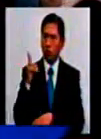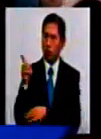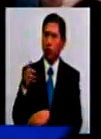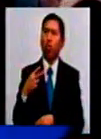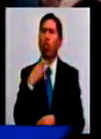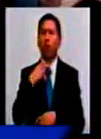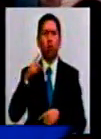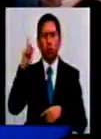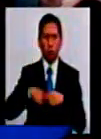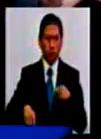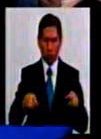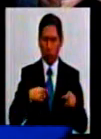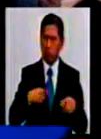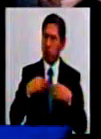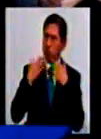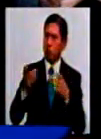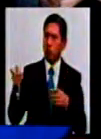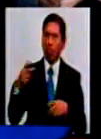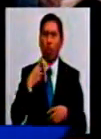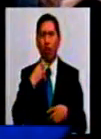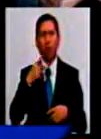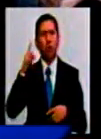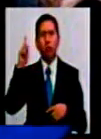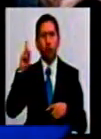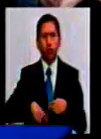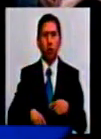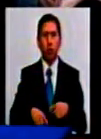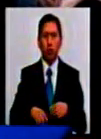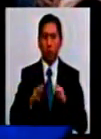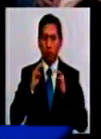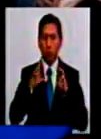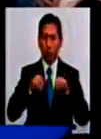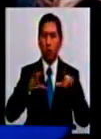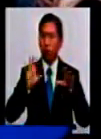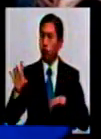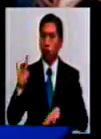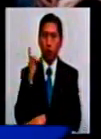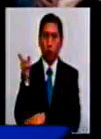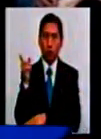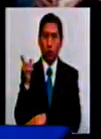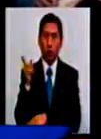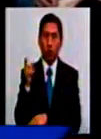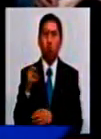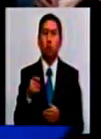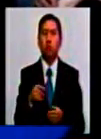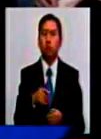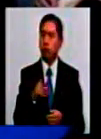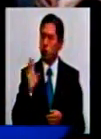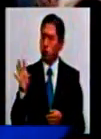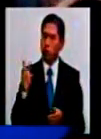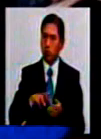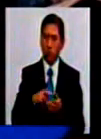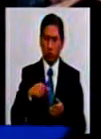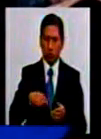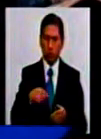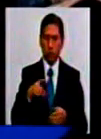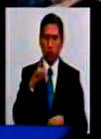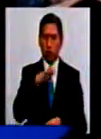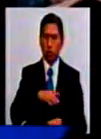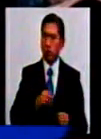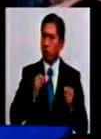sería inhumano hacerlo si fuera posible. La salida al mar de Bolivia, dice Huidobro, está en manos de Chile.